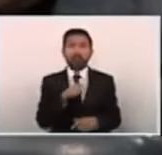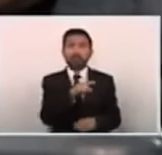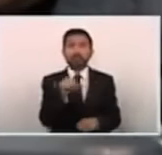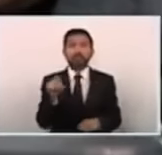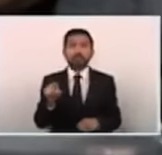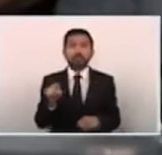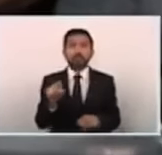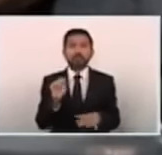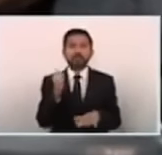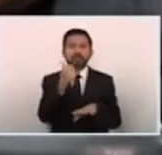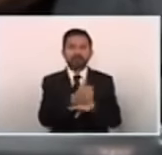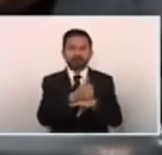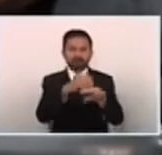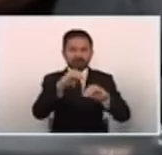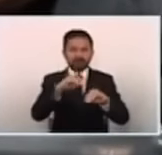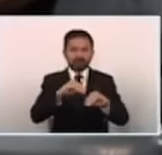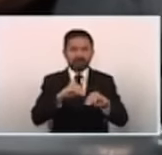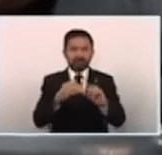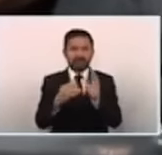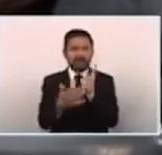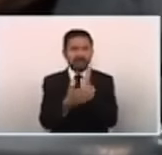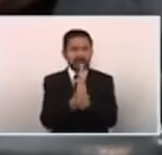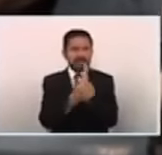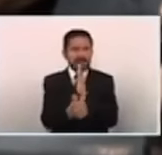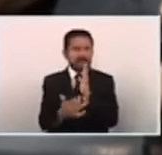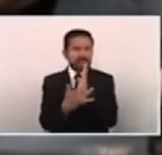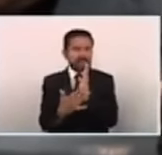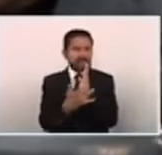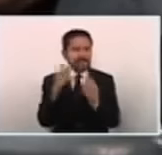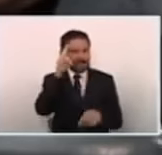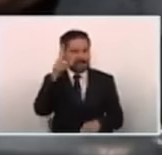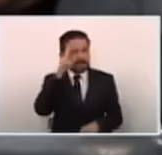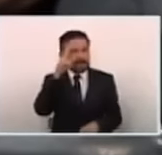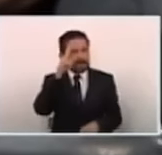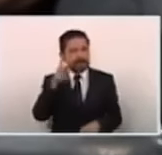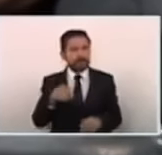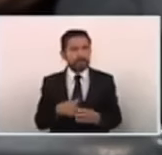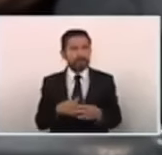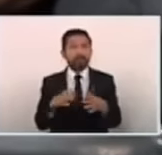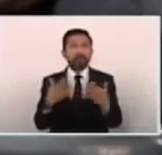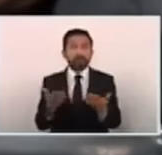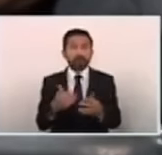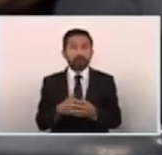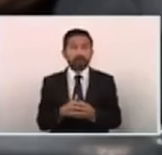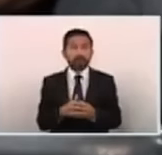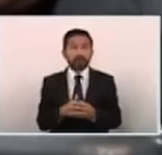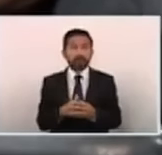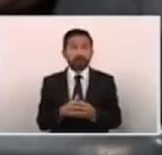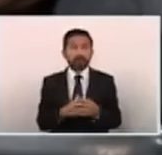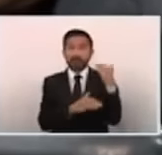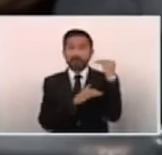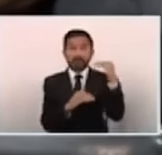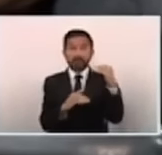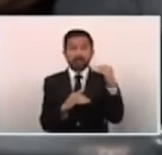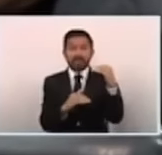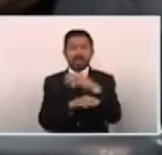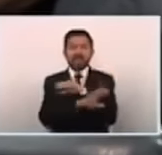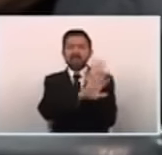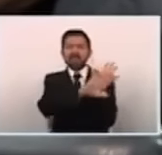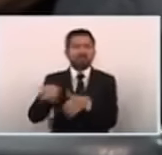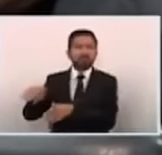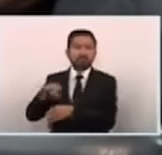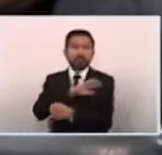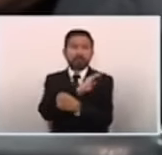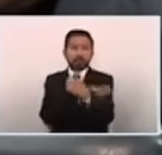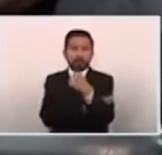Están generando una artimaña, una leguleyada para quitarle cualquier límite